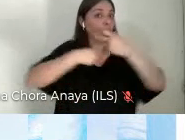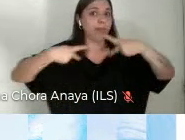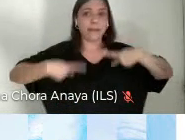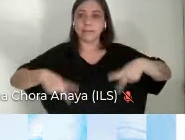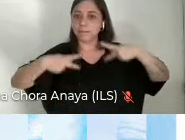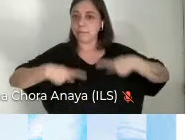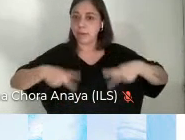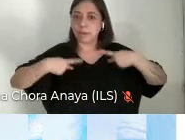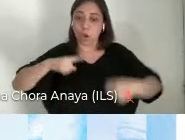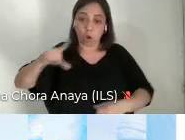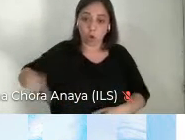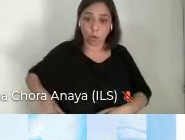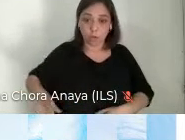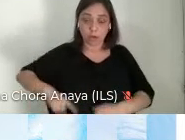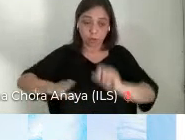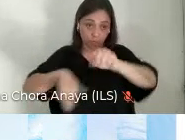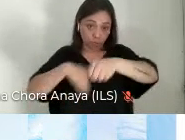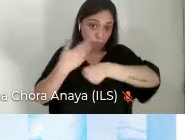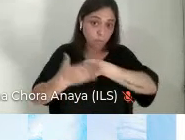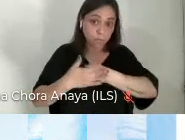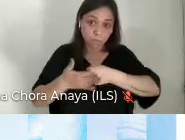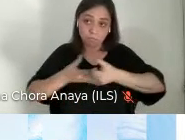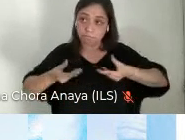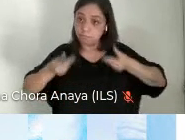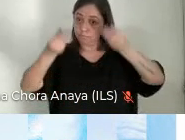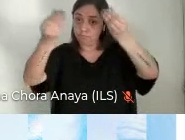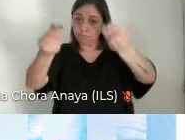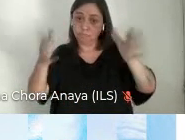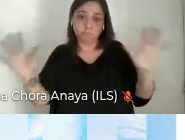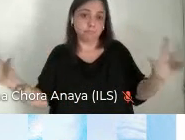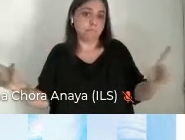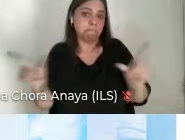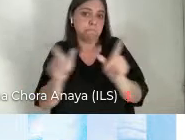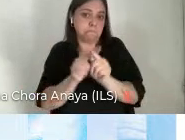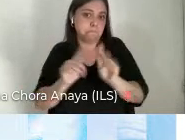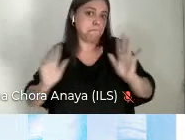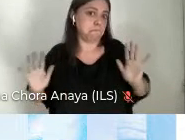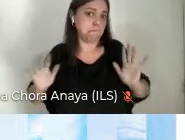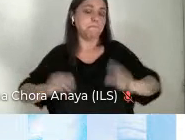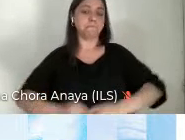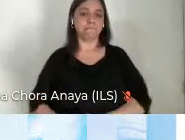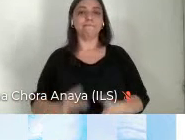esos actores del futuro del departamento. Muchas gracias.